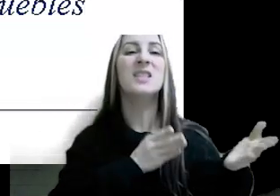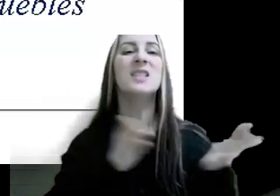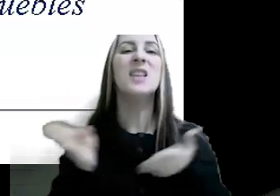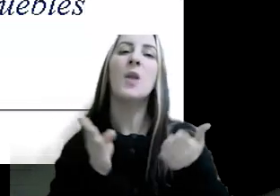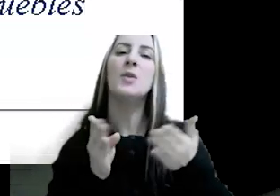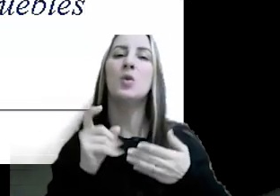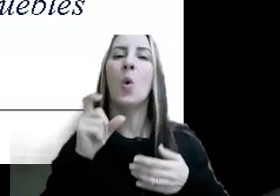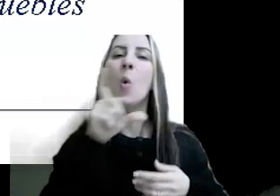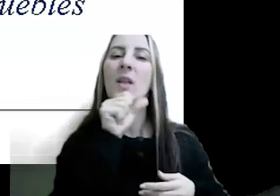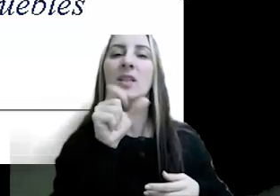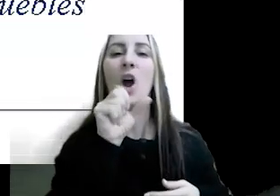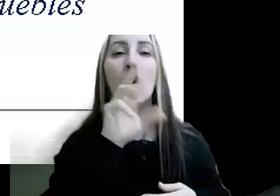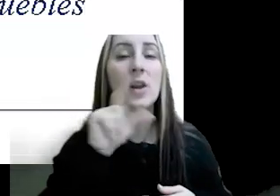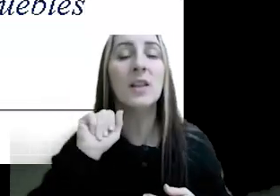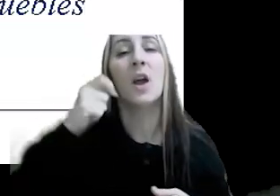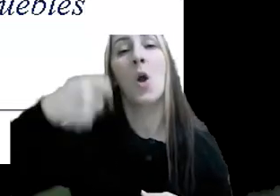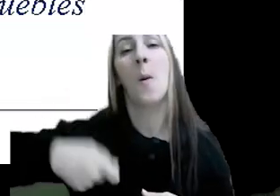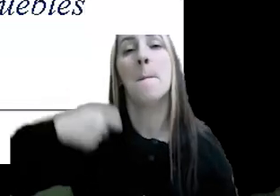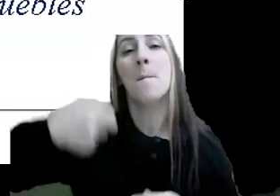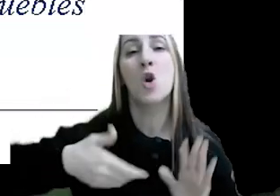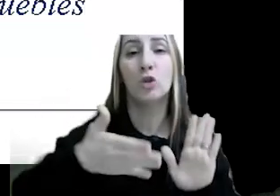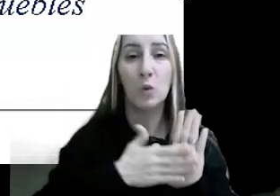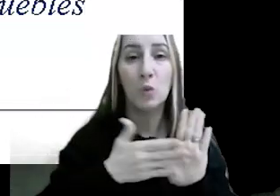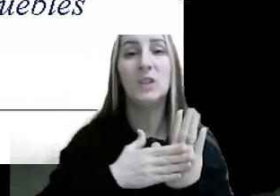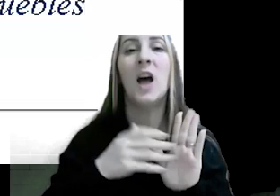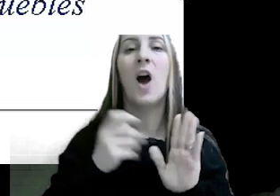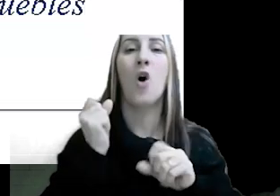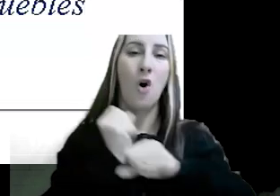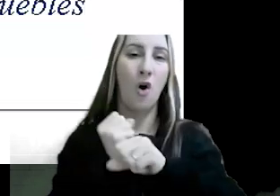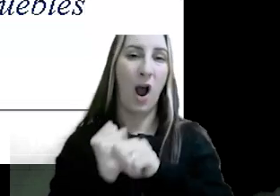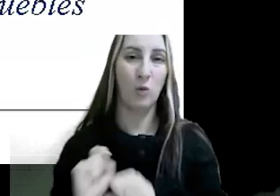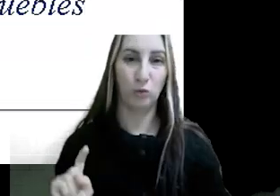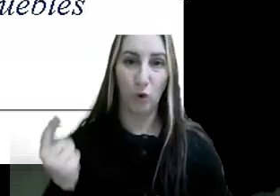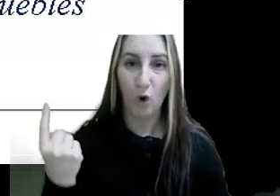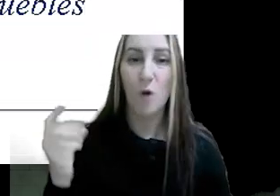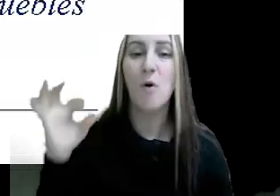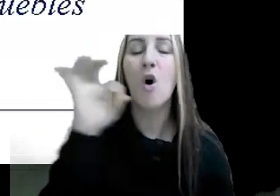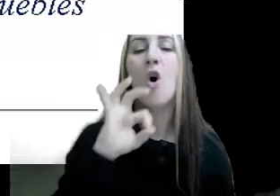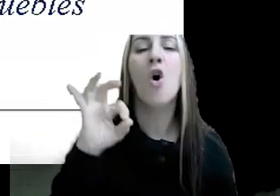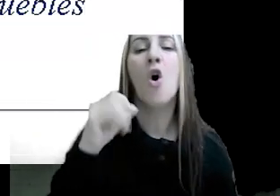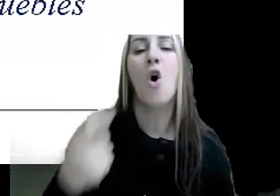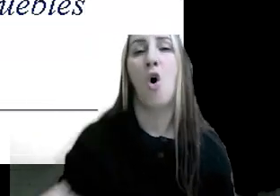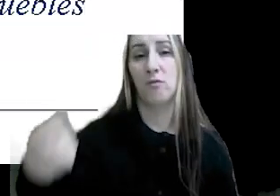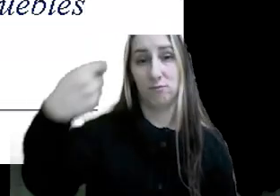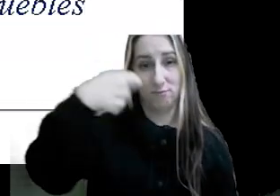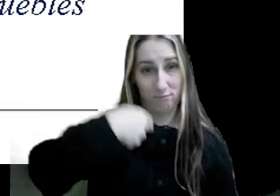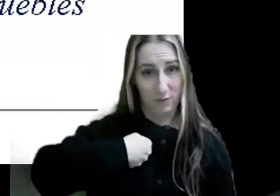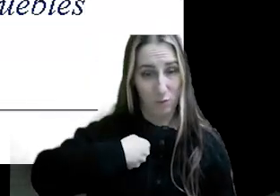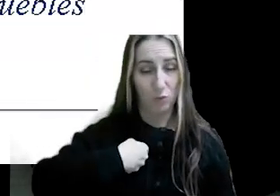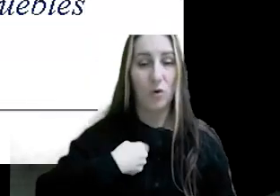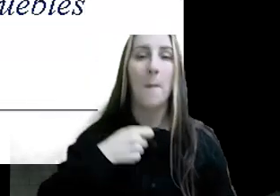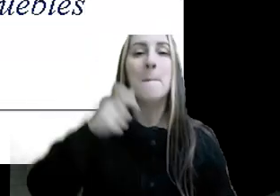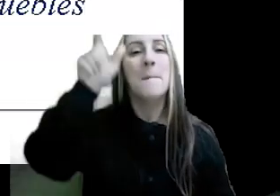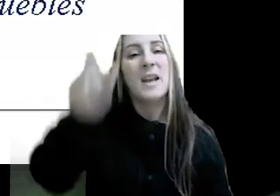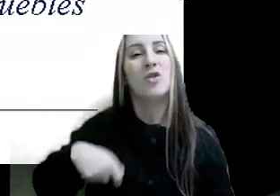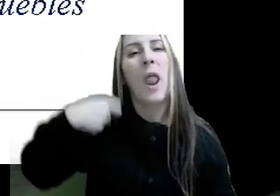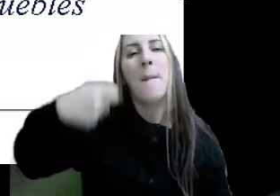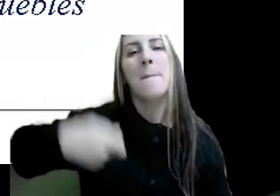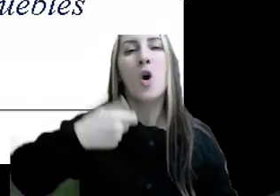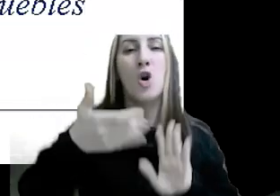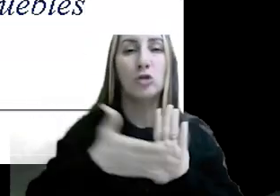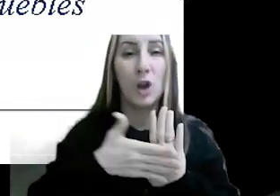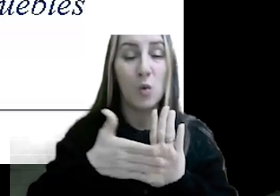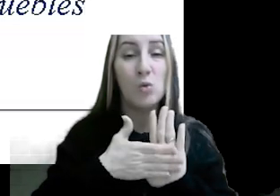corriente monotributistas y autónomos, o, como mencioné, solicitar su devolución. Los monotributistas que